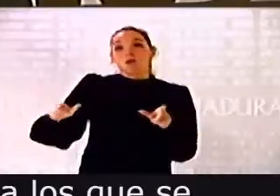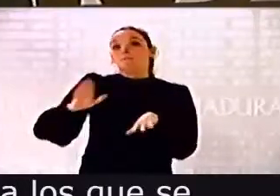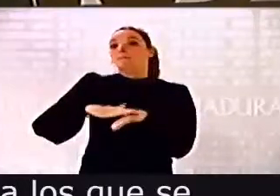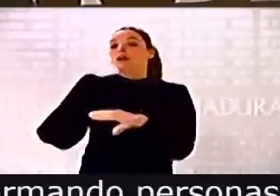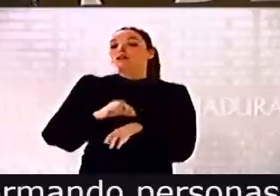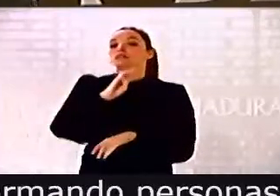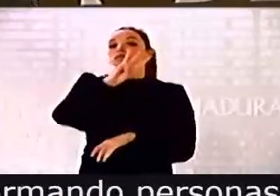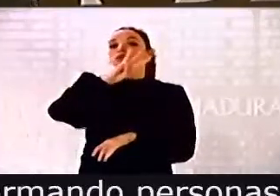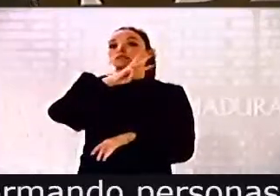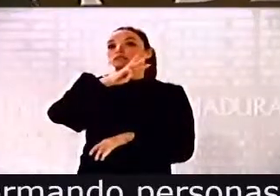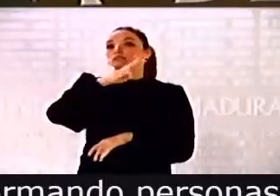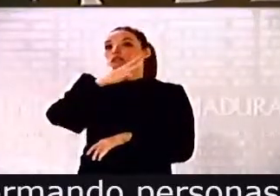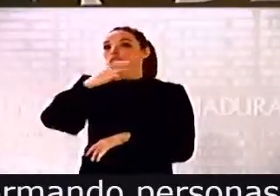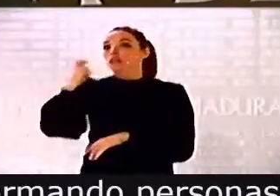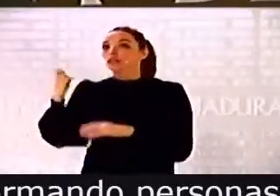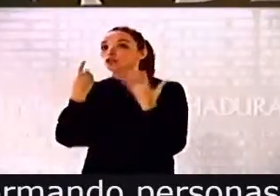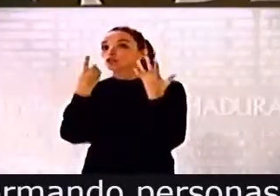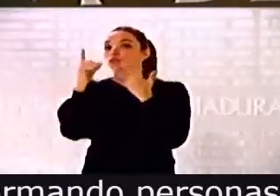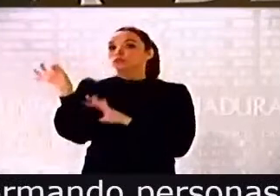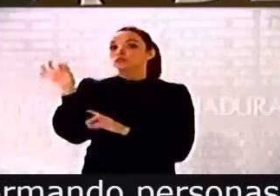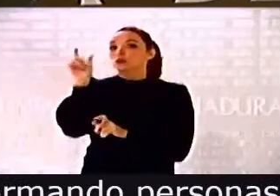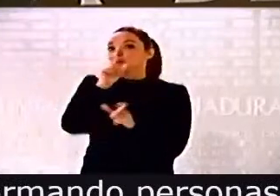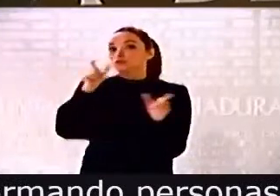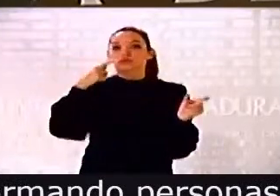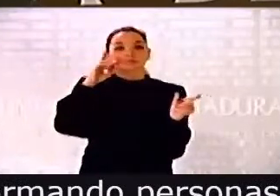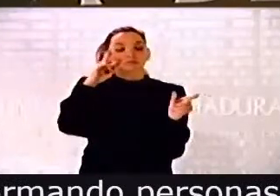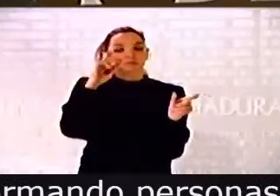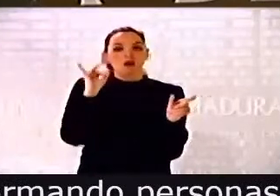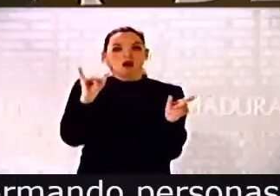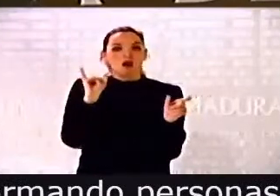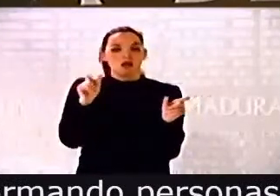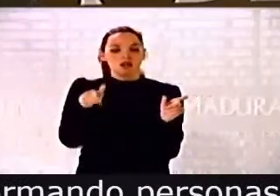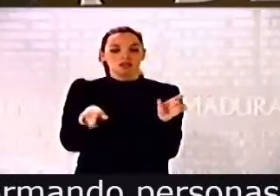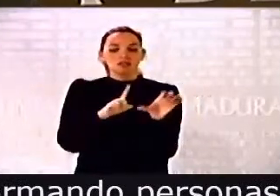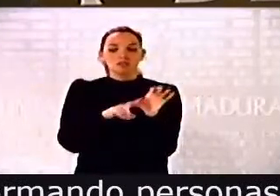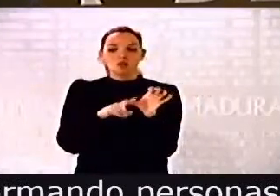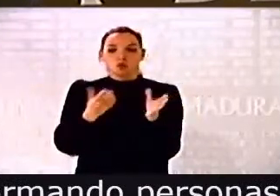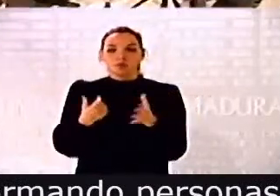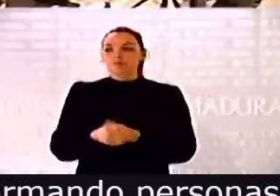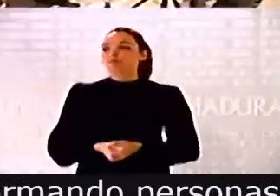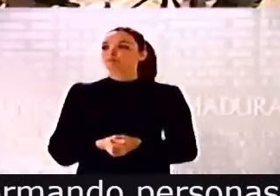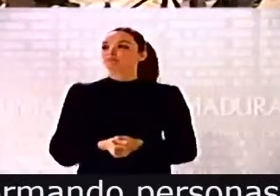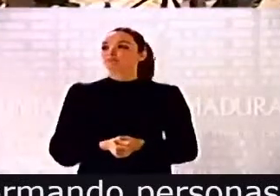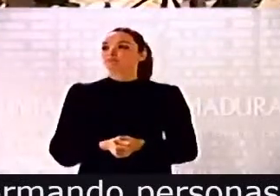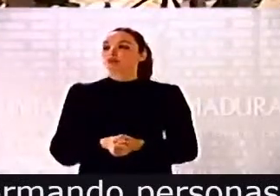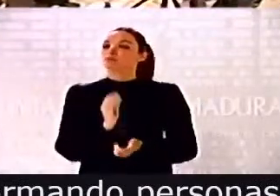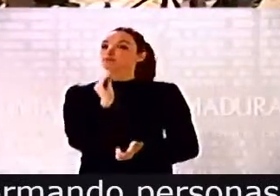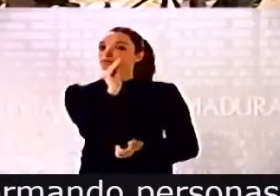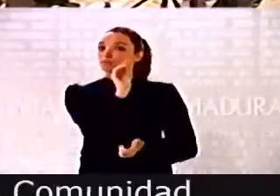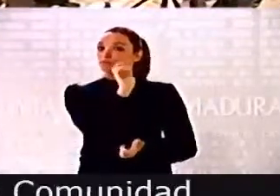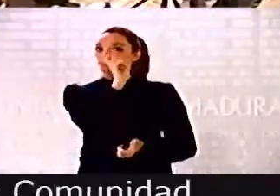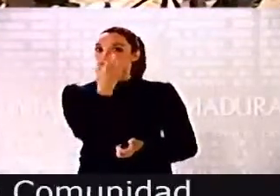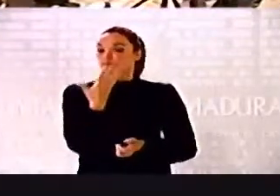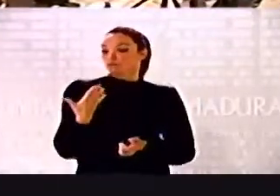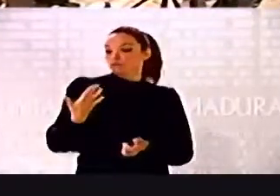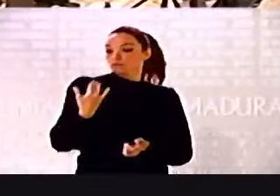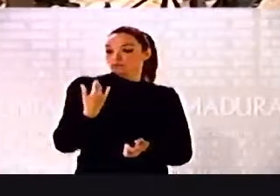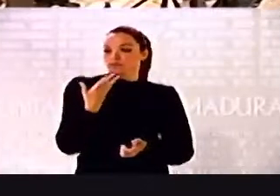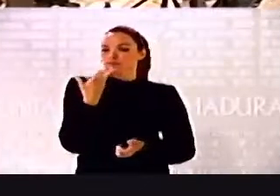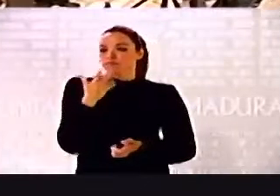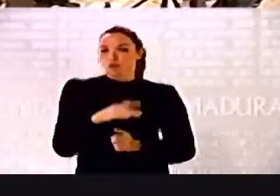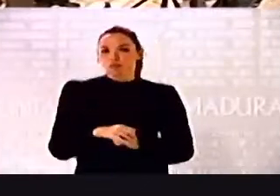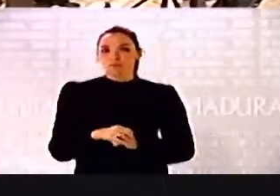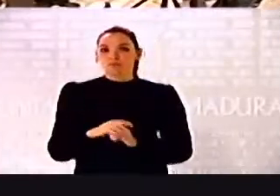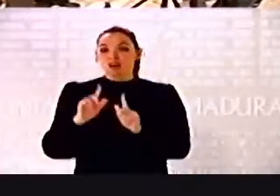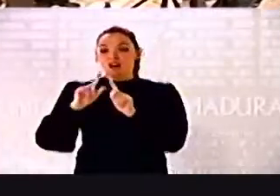360 rastreadores, que son los que tenemos en la comunidad autónoma. Ayer conocimos la denuncia de una